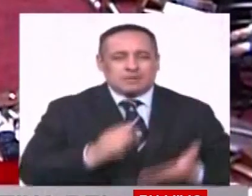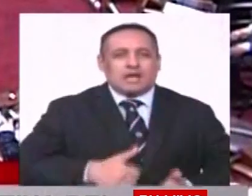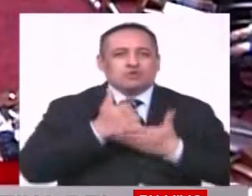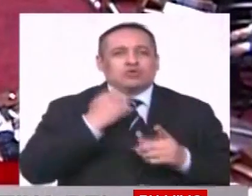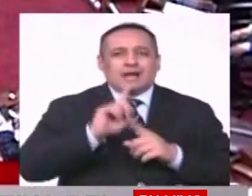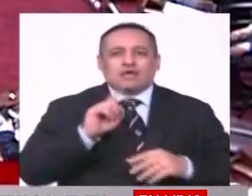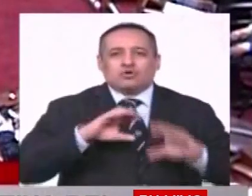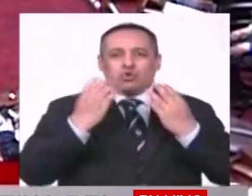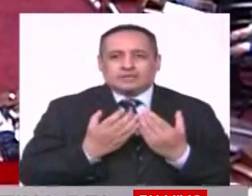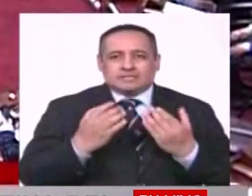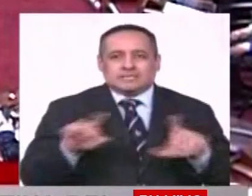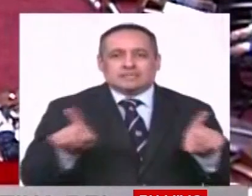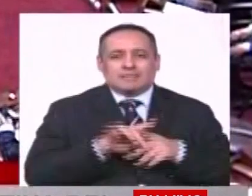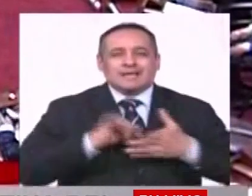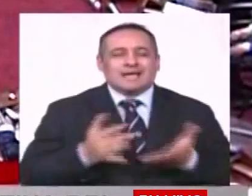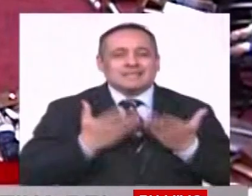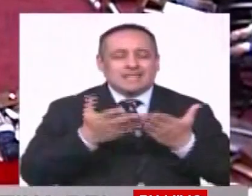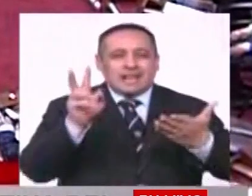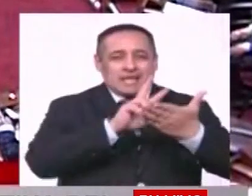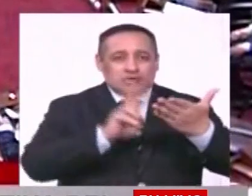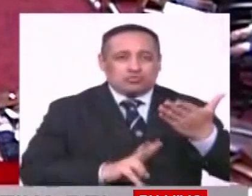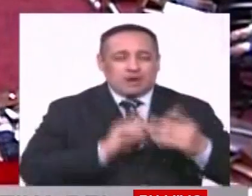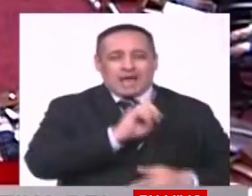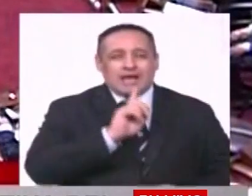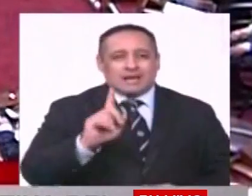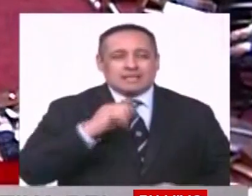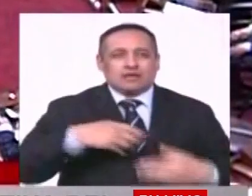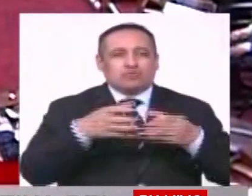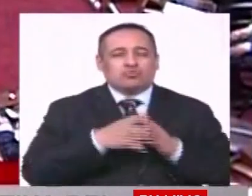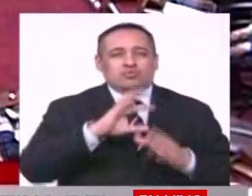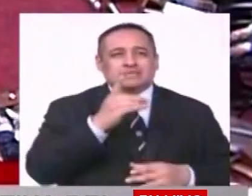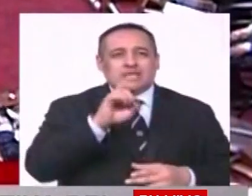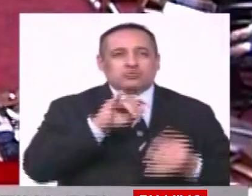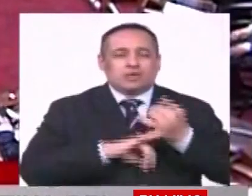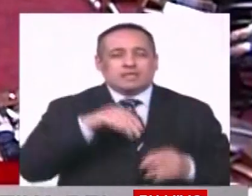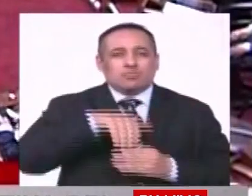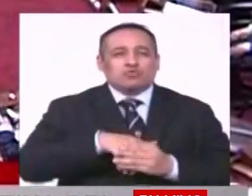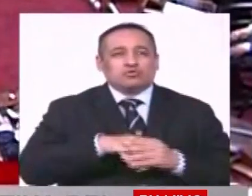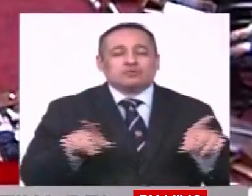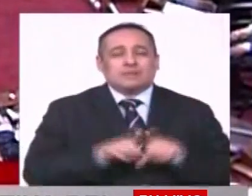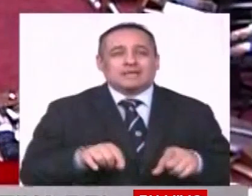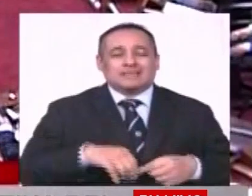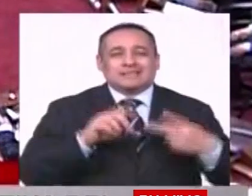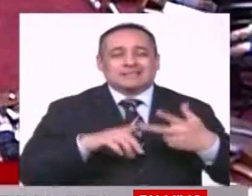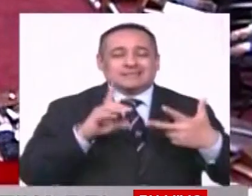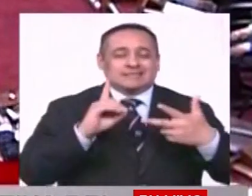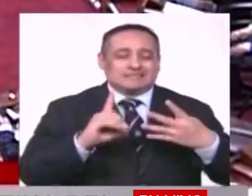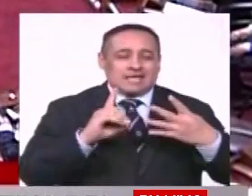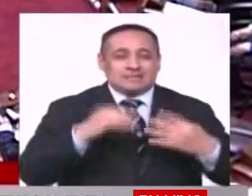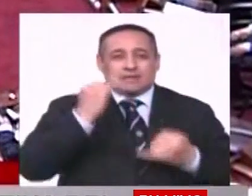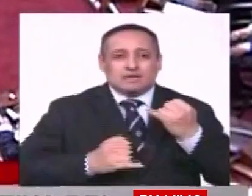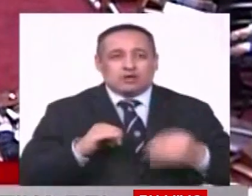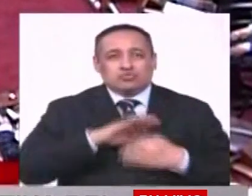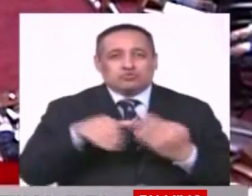los congresistas escrutadores, dando lectura a cada cédula sufragada. Inciso D. Terminado